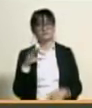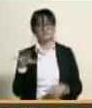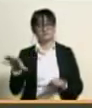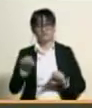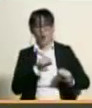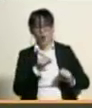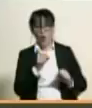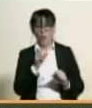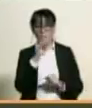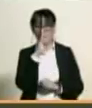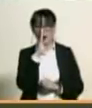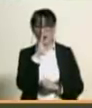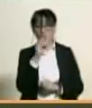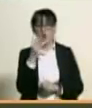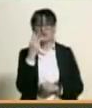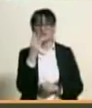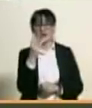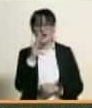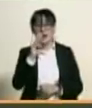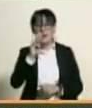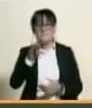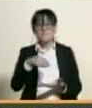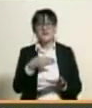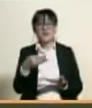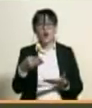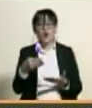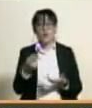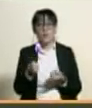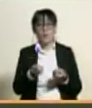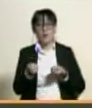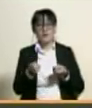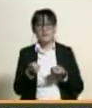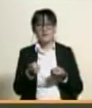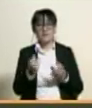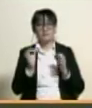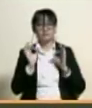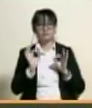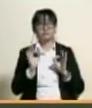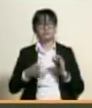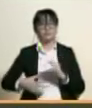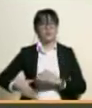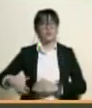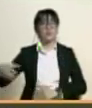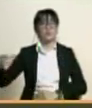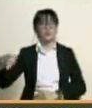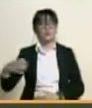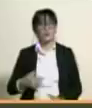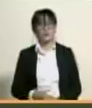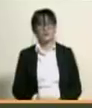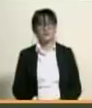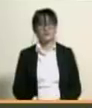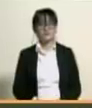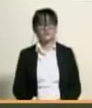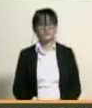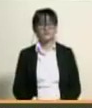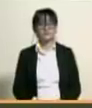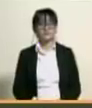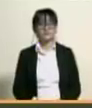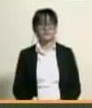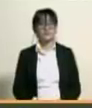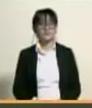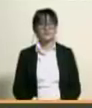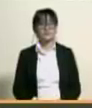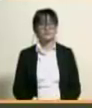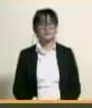cuentas 3 billones de bolívares. Y la traza